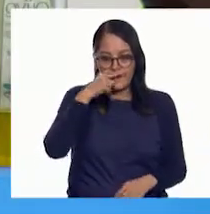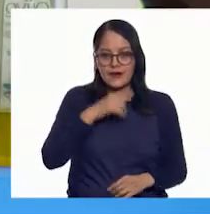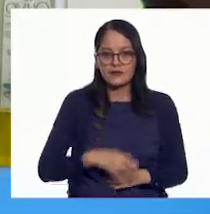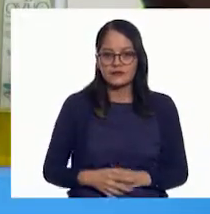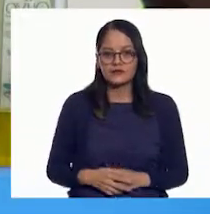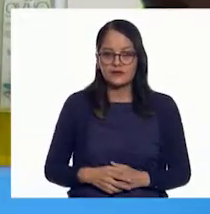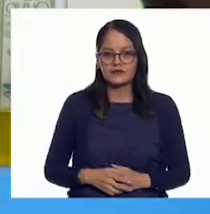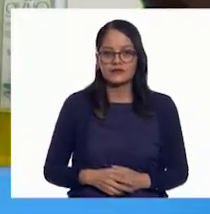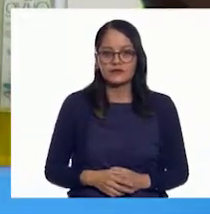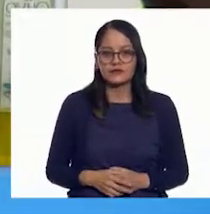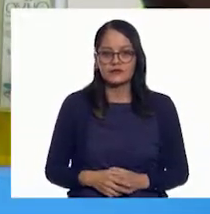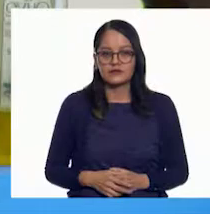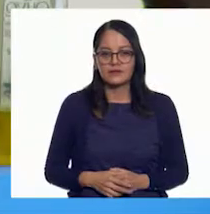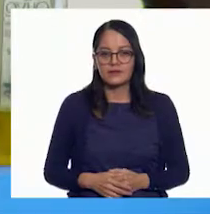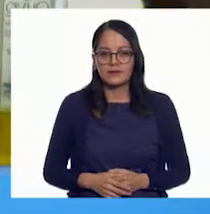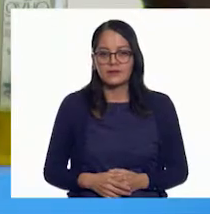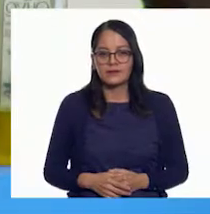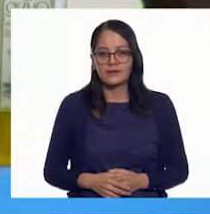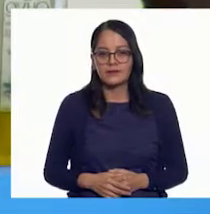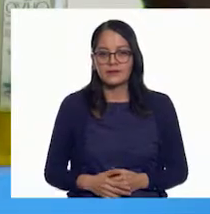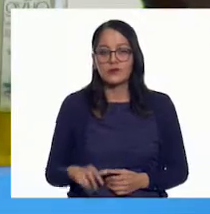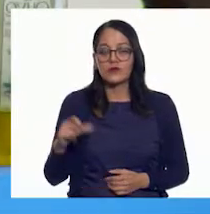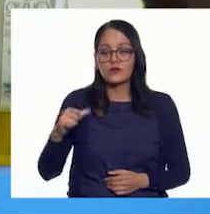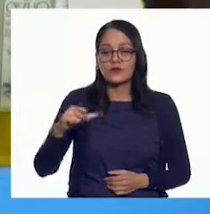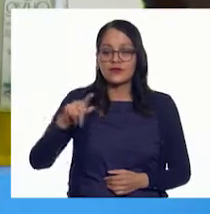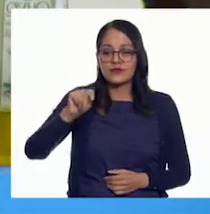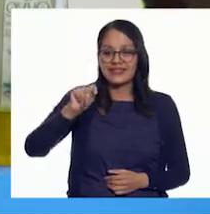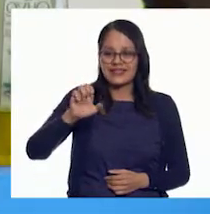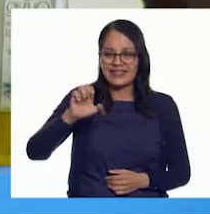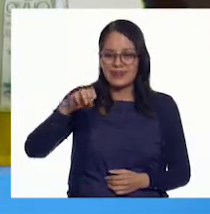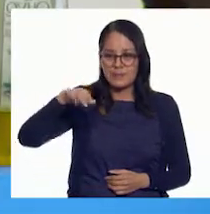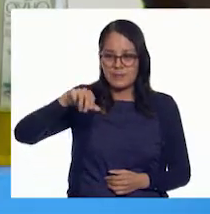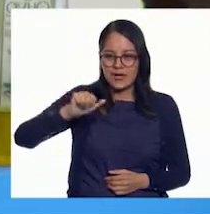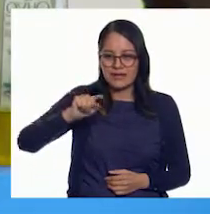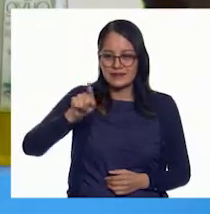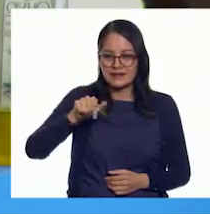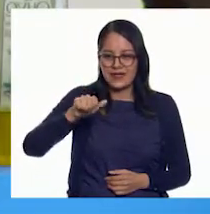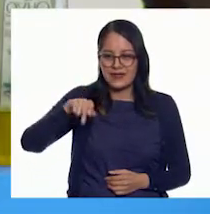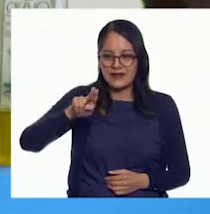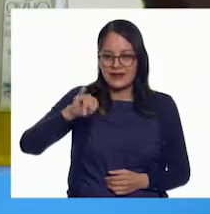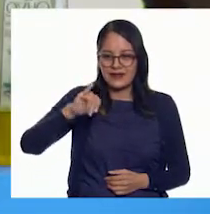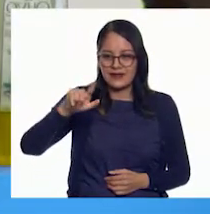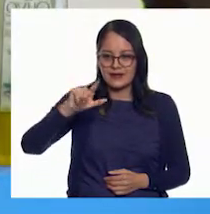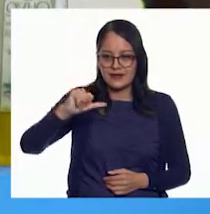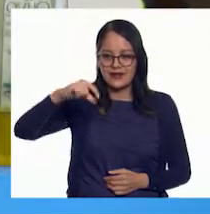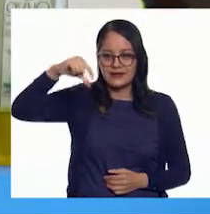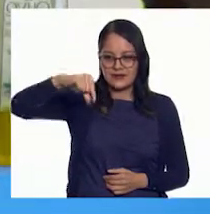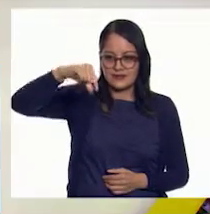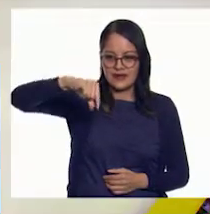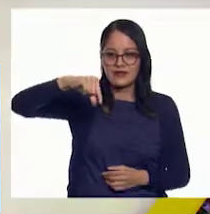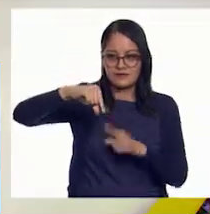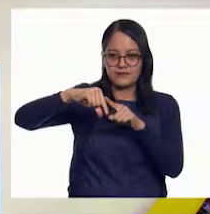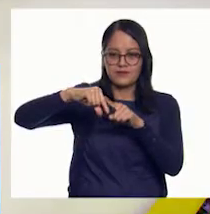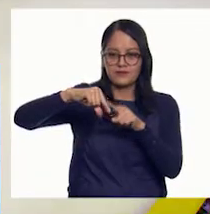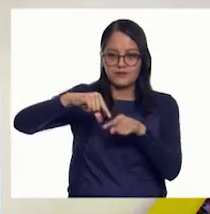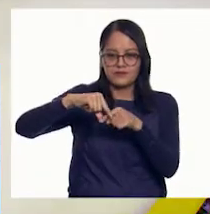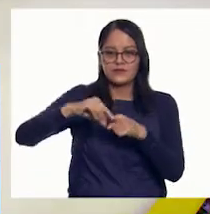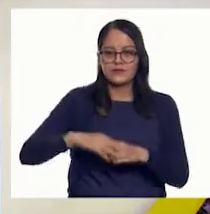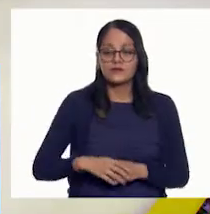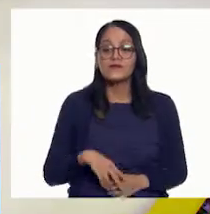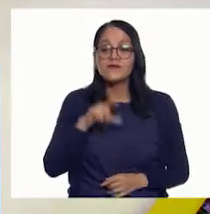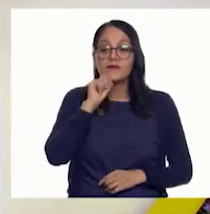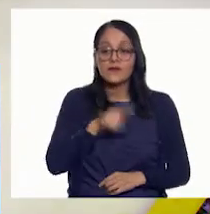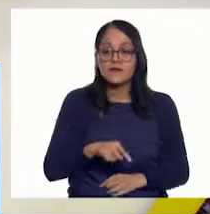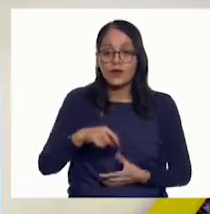cortada. Media rajita de canela y una bolsita. ¿De té de manzanilla? De té de manzanilla. Y